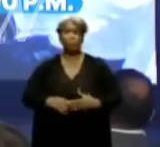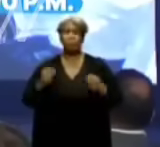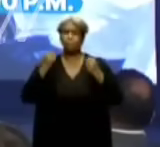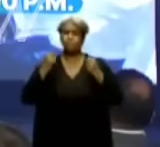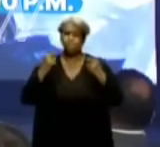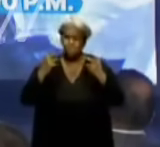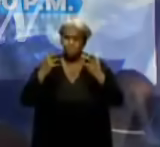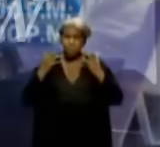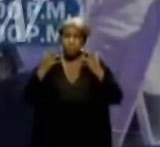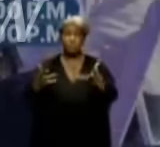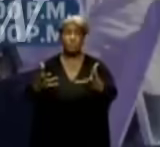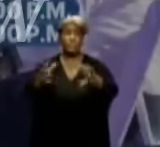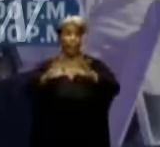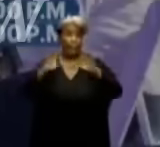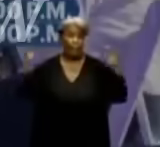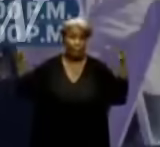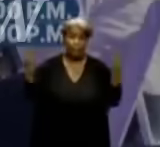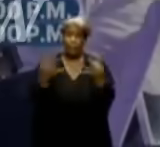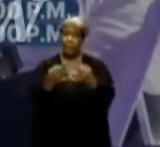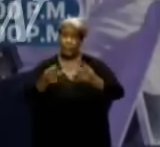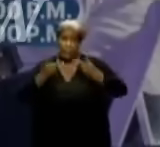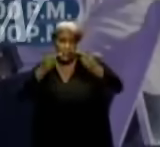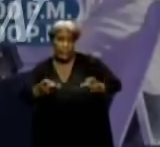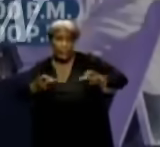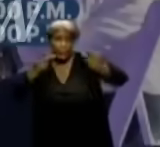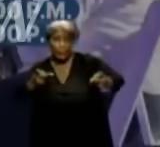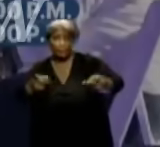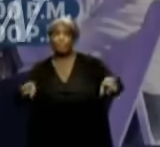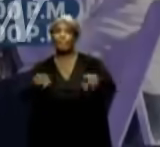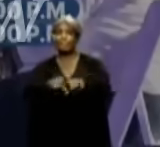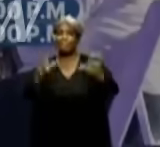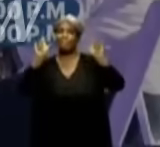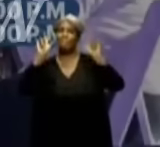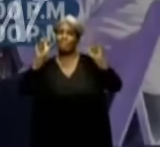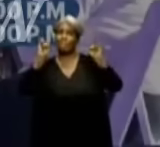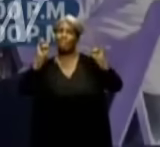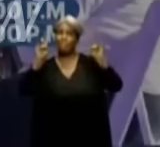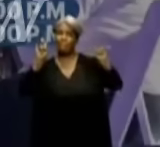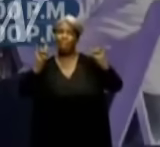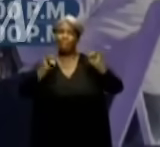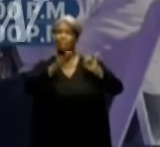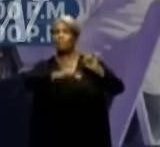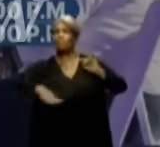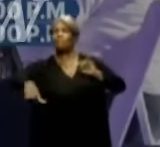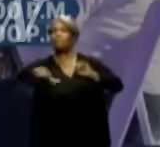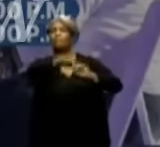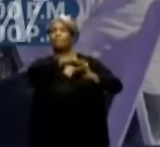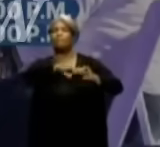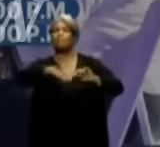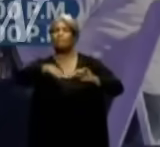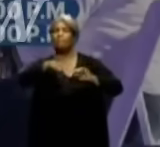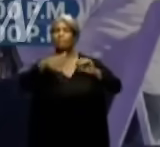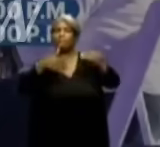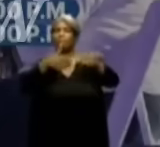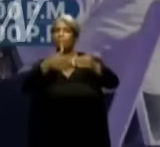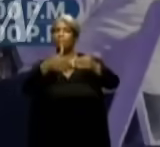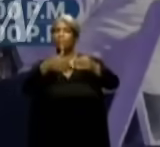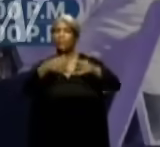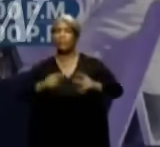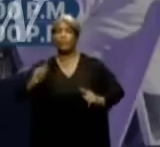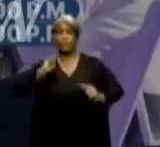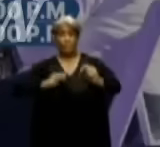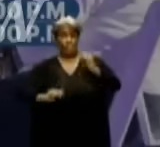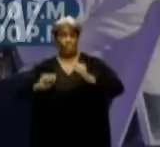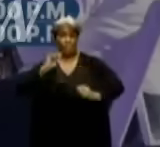decenas de miles de familias visitando, y también en Santiago, en las inmediaciones del Gran Teatro del